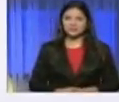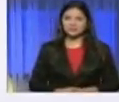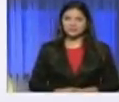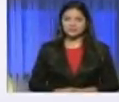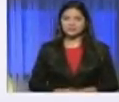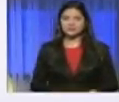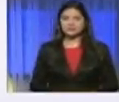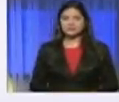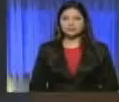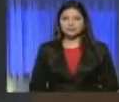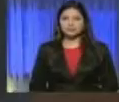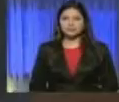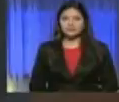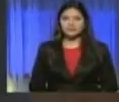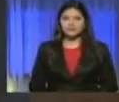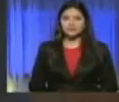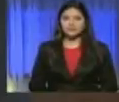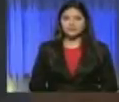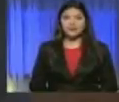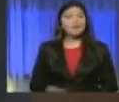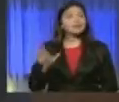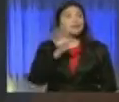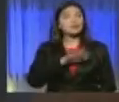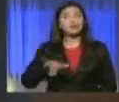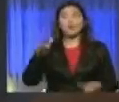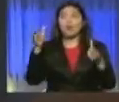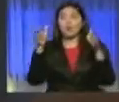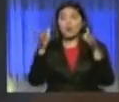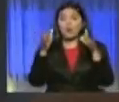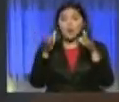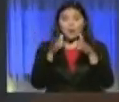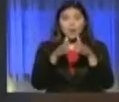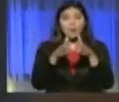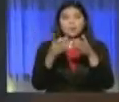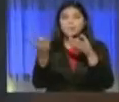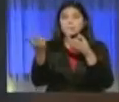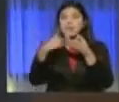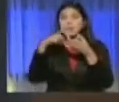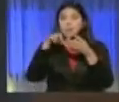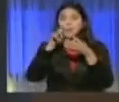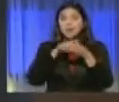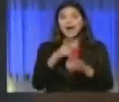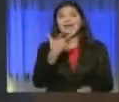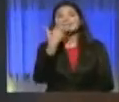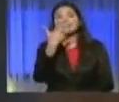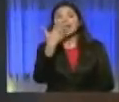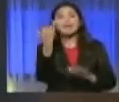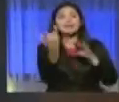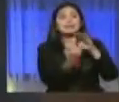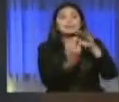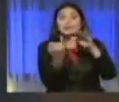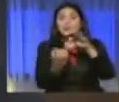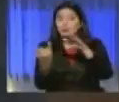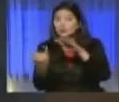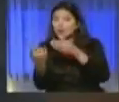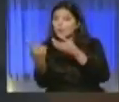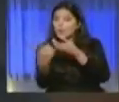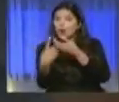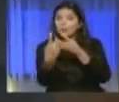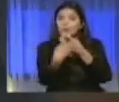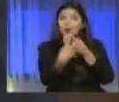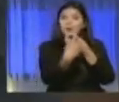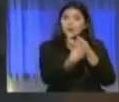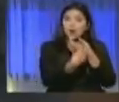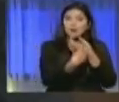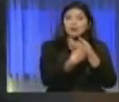nombre de todo el grupo, integrado por las tres instituciones de think